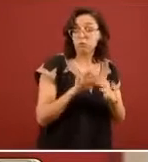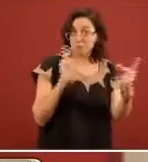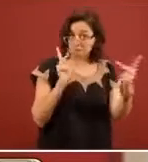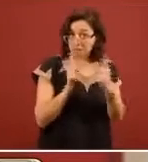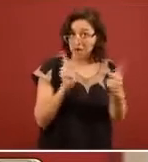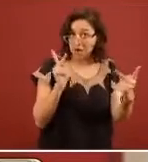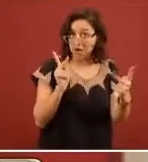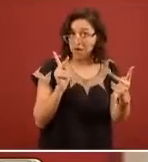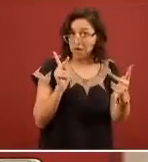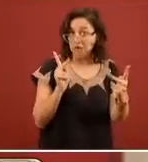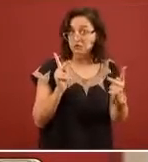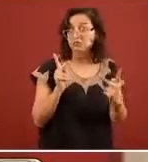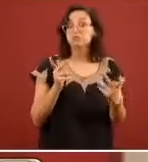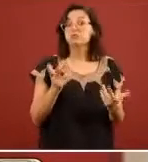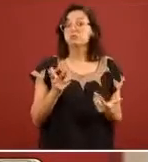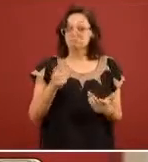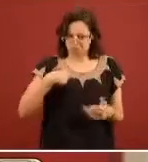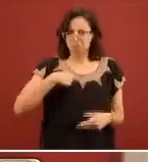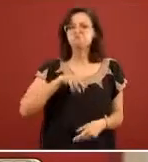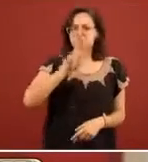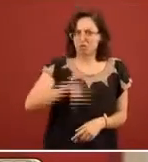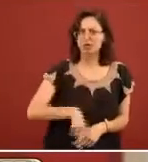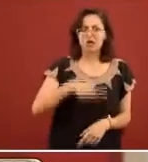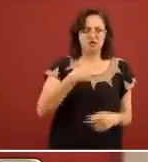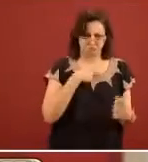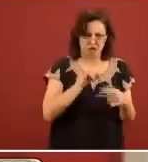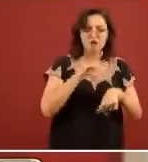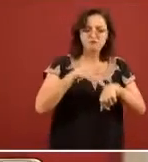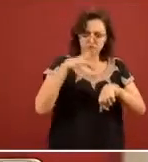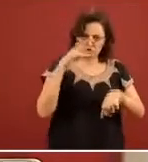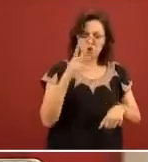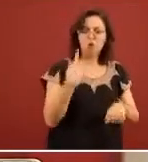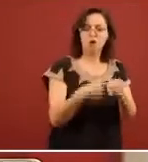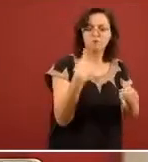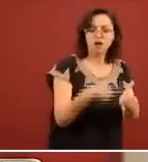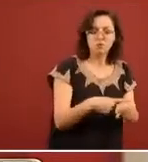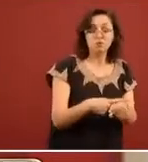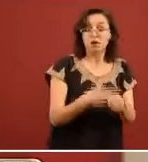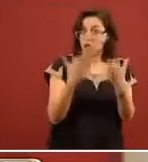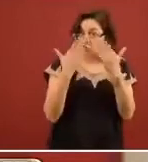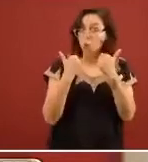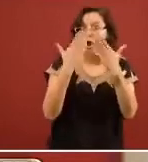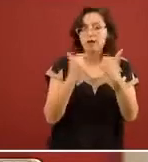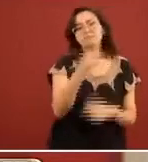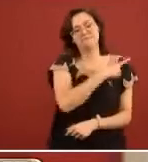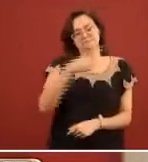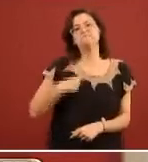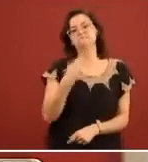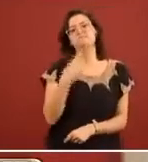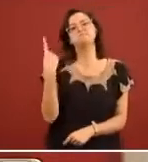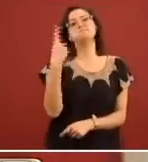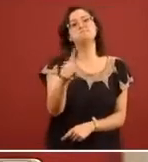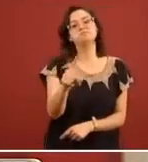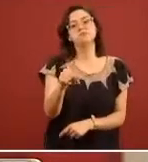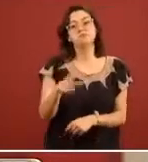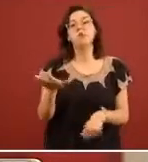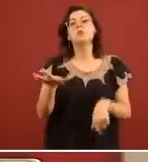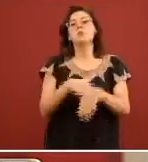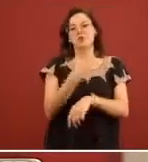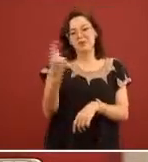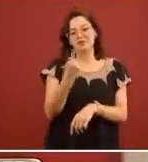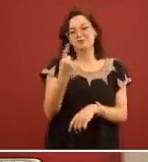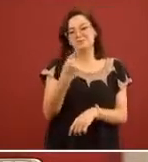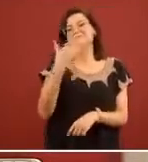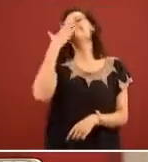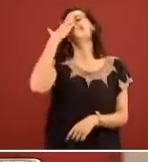Si este es el caso y no los tienen, denúncienlo. Ayúdenos a que se denuncie, porque sabemos por